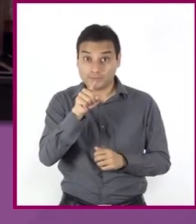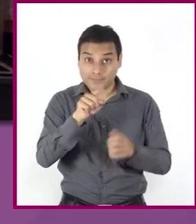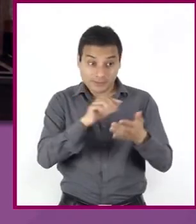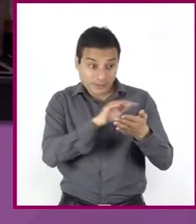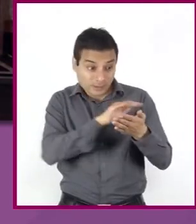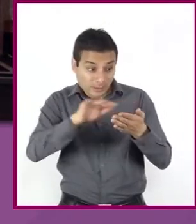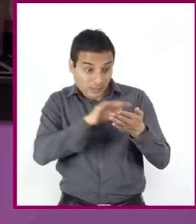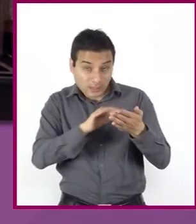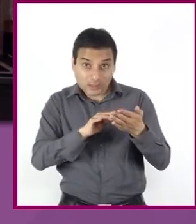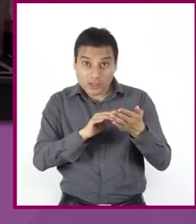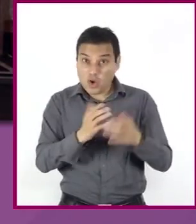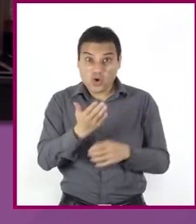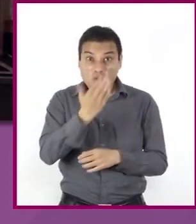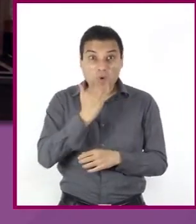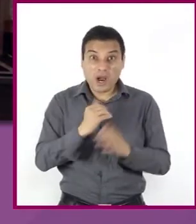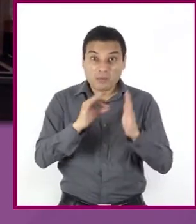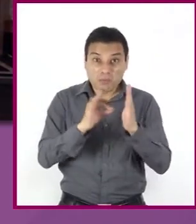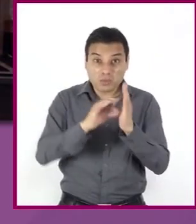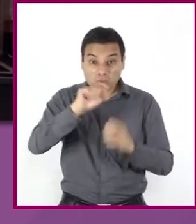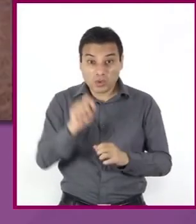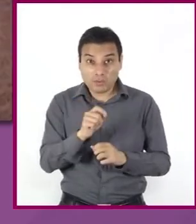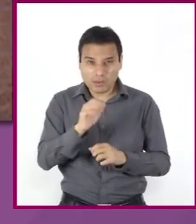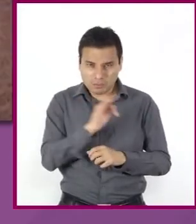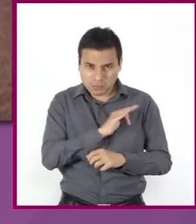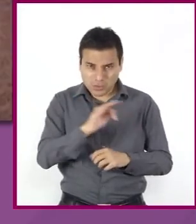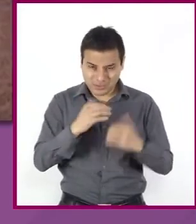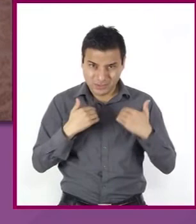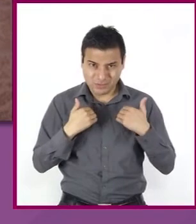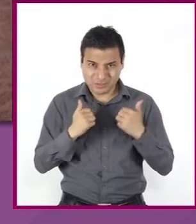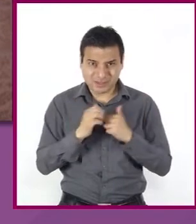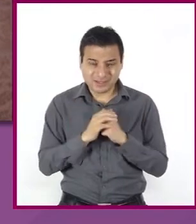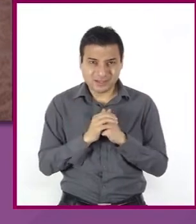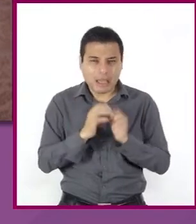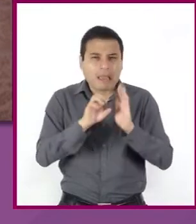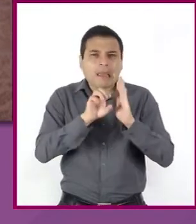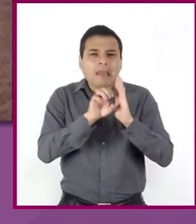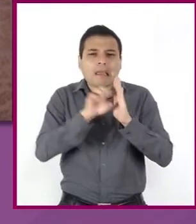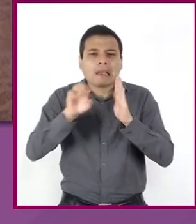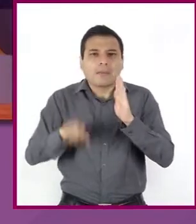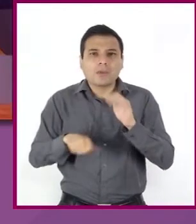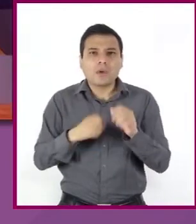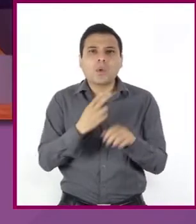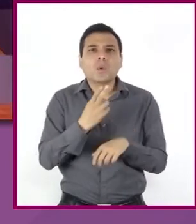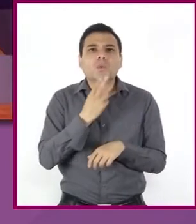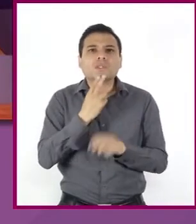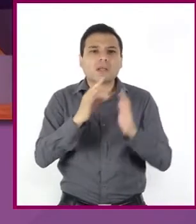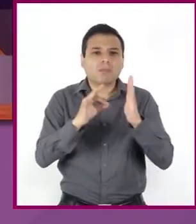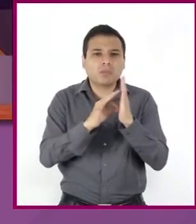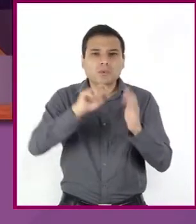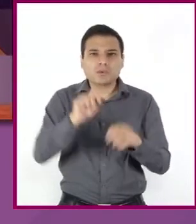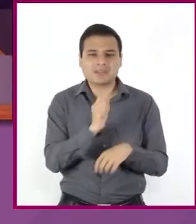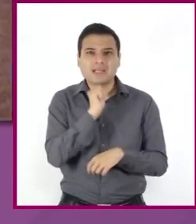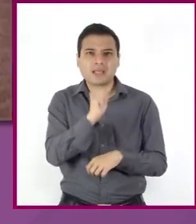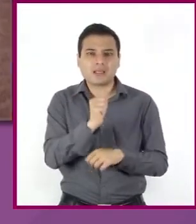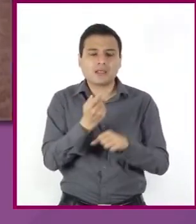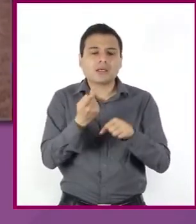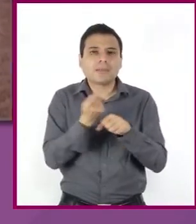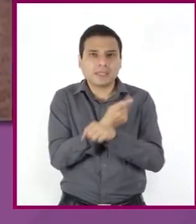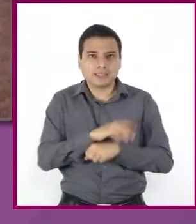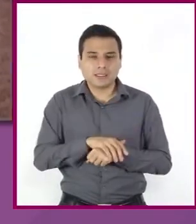no tiene puntuación? ¿Qué ocurriría si no usáramos la puntuación en los textos que escribimos?